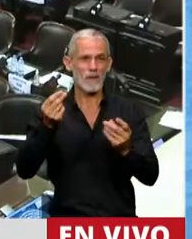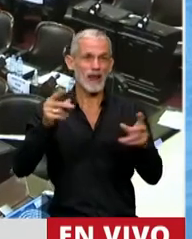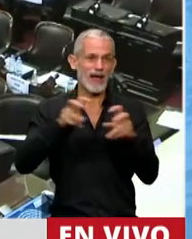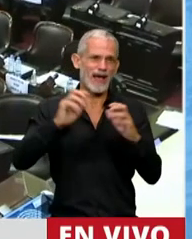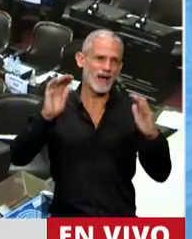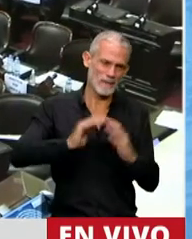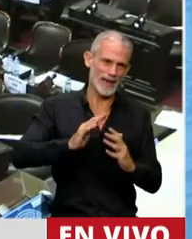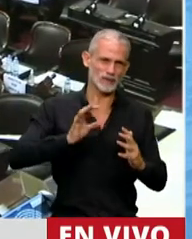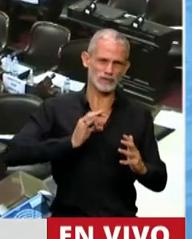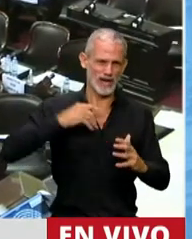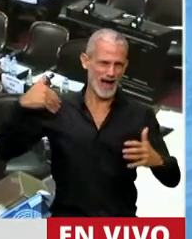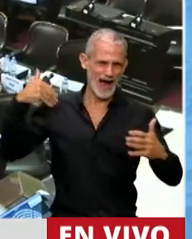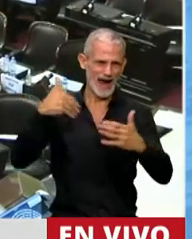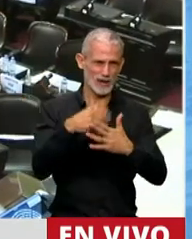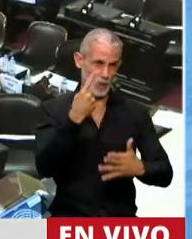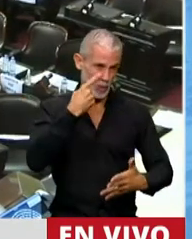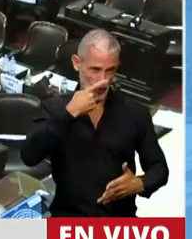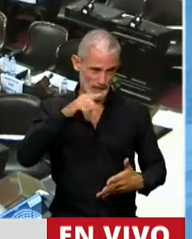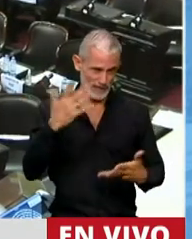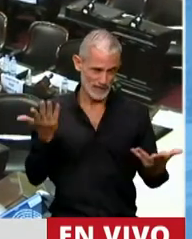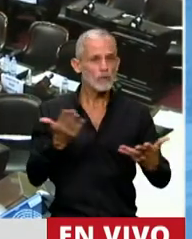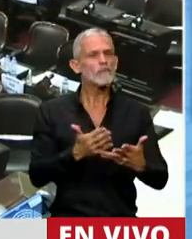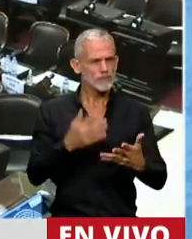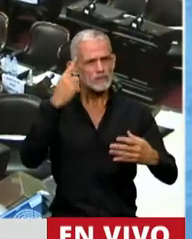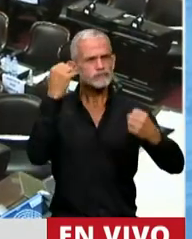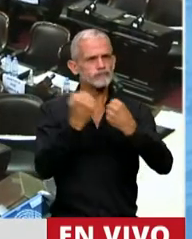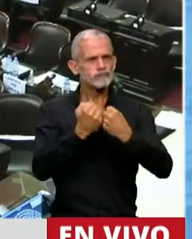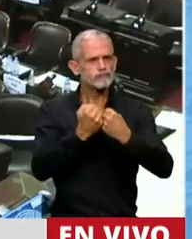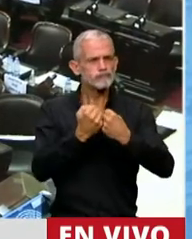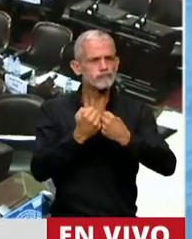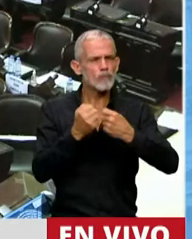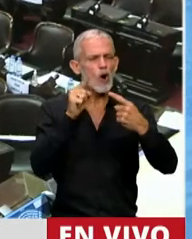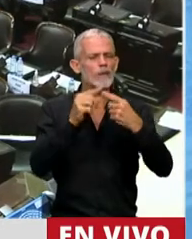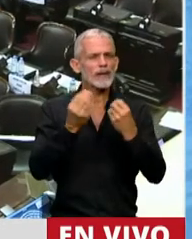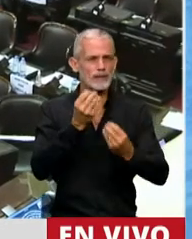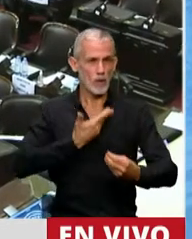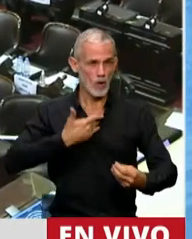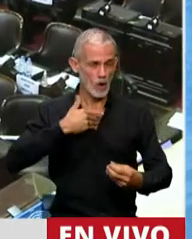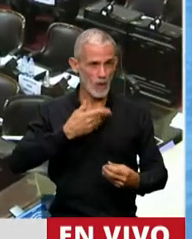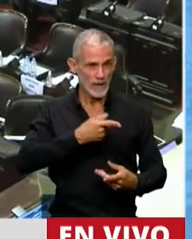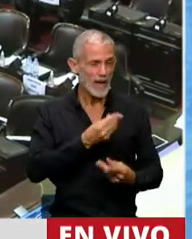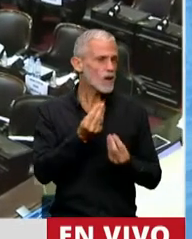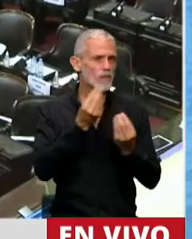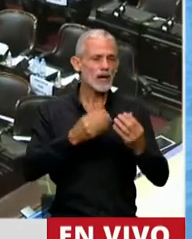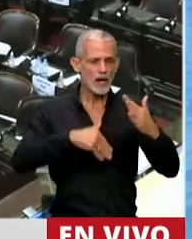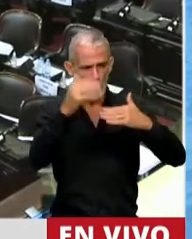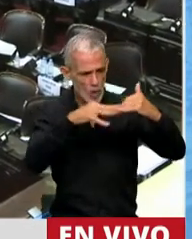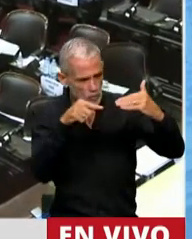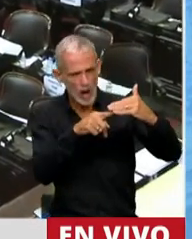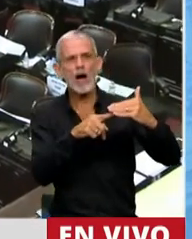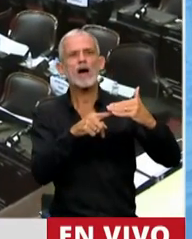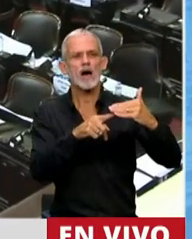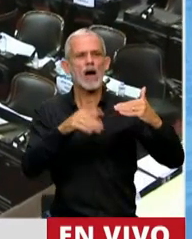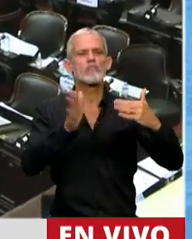año. En este sentido, compartimos la intención del gobierno, de nuestro gobierno, al ver en la construcción una rápida